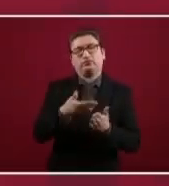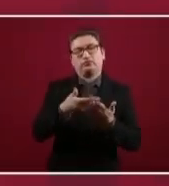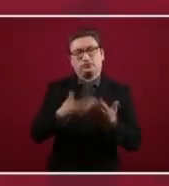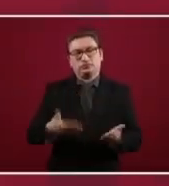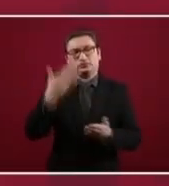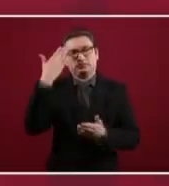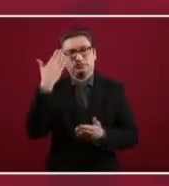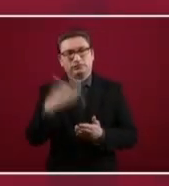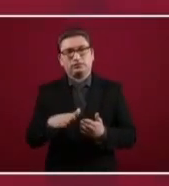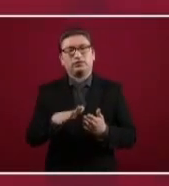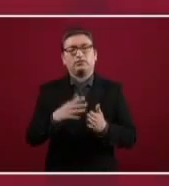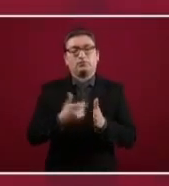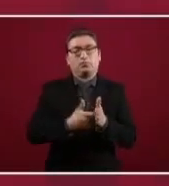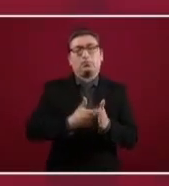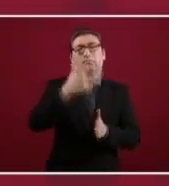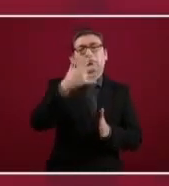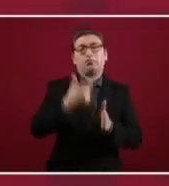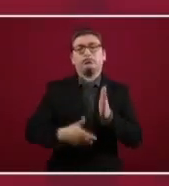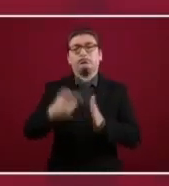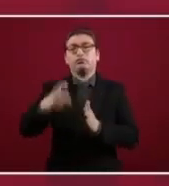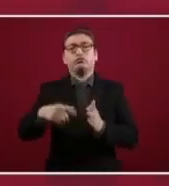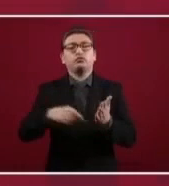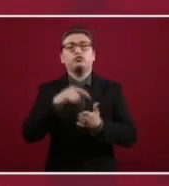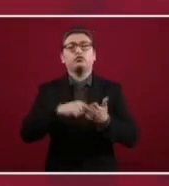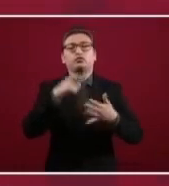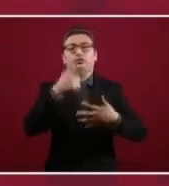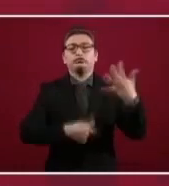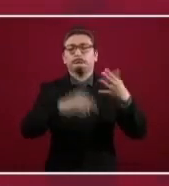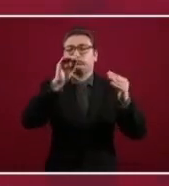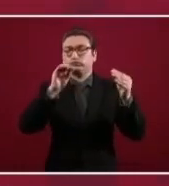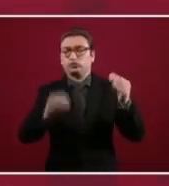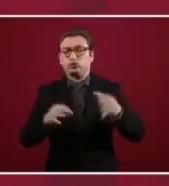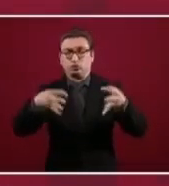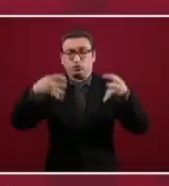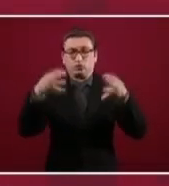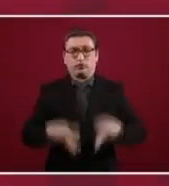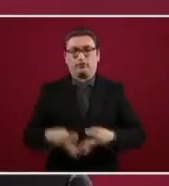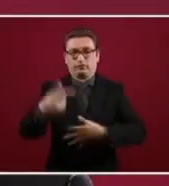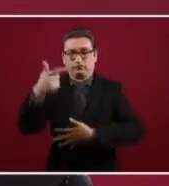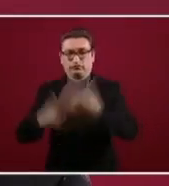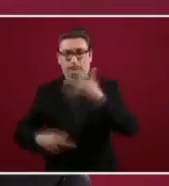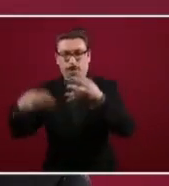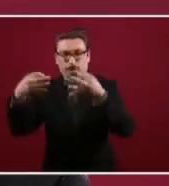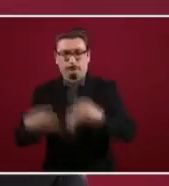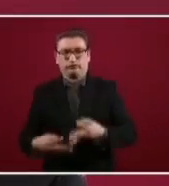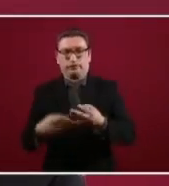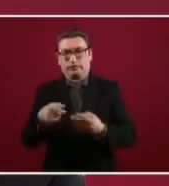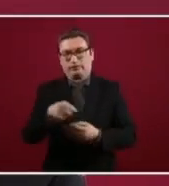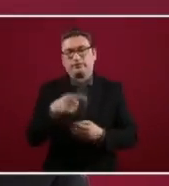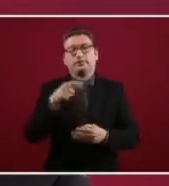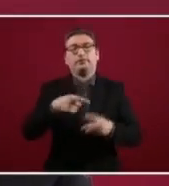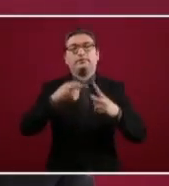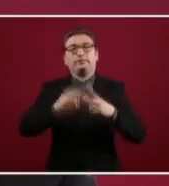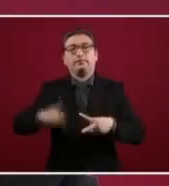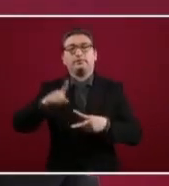qué precios tendrán los comercios que si se registraron oficialmente y que estarán disponibles a partir de mañana sus productos